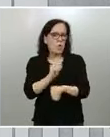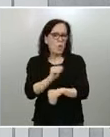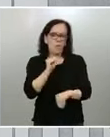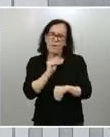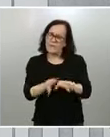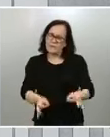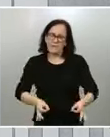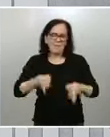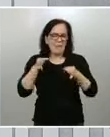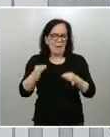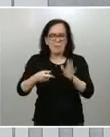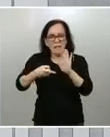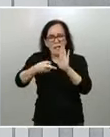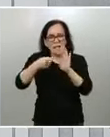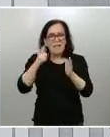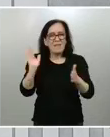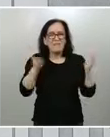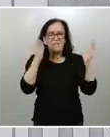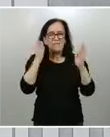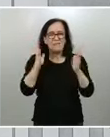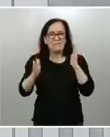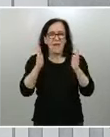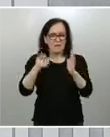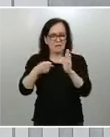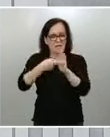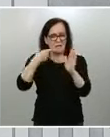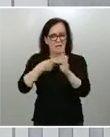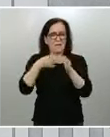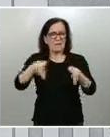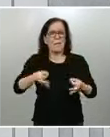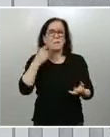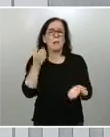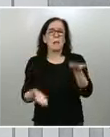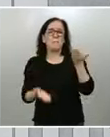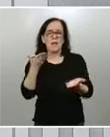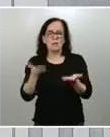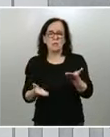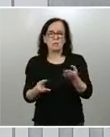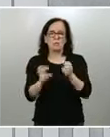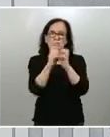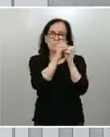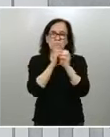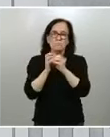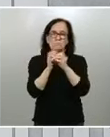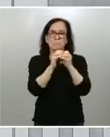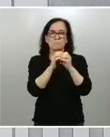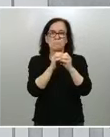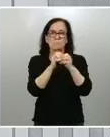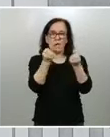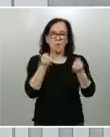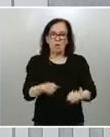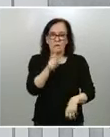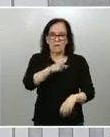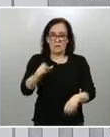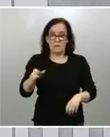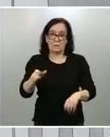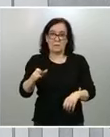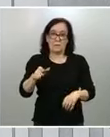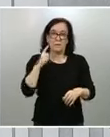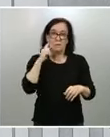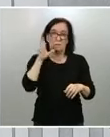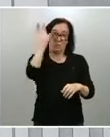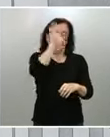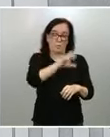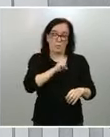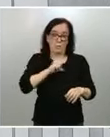siempre con mucha prudencia y siempre haciendo evaluaciones conjuntas con las autoridades sanitarias de las correspondientes comunidades autónomas en este caso con la comunidad autónoma de